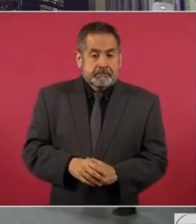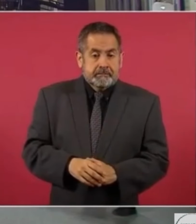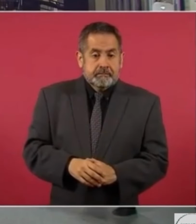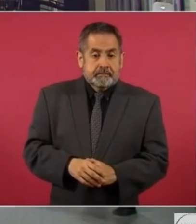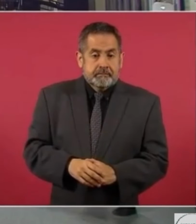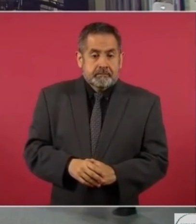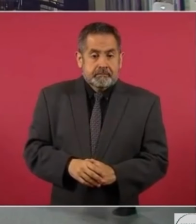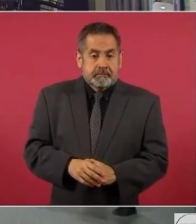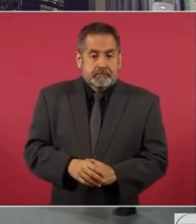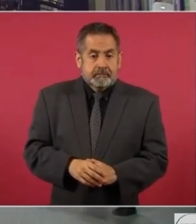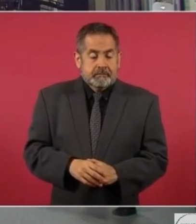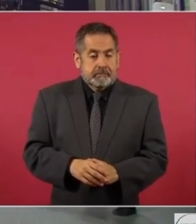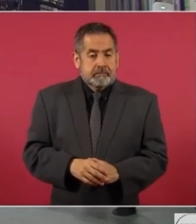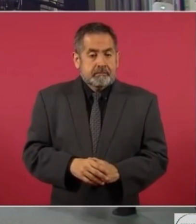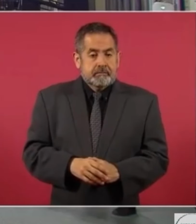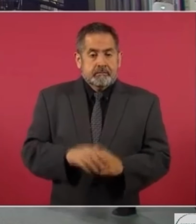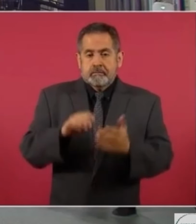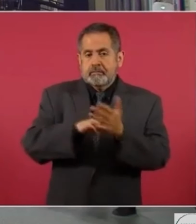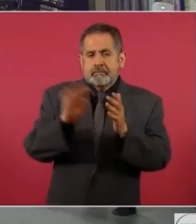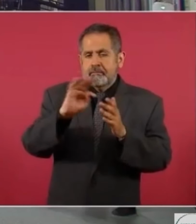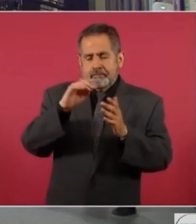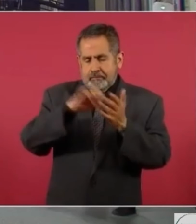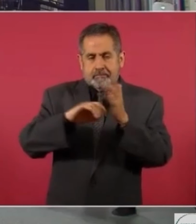está supuestamente un reloj